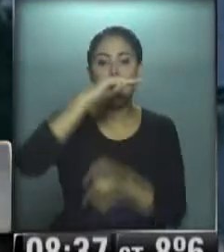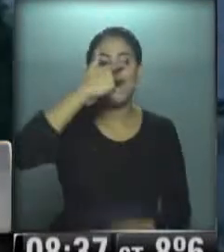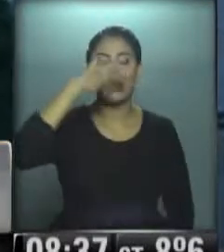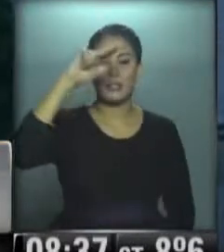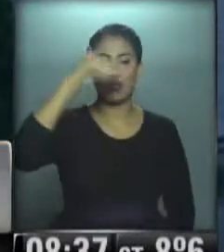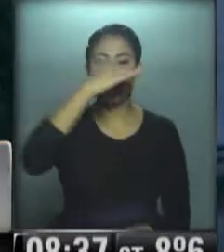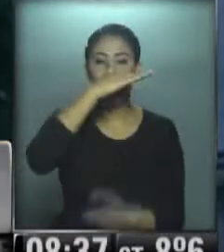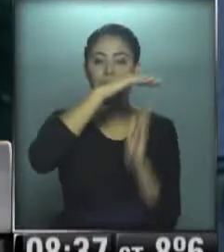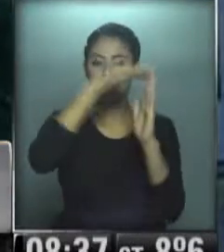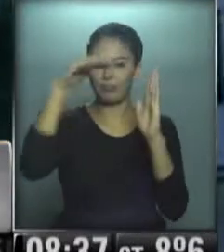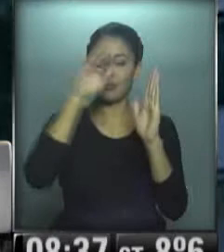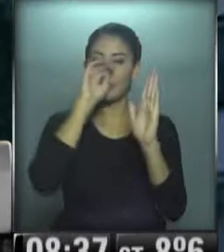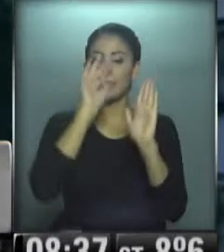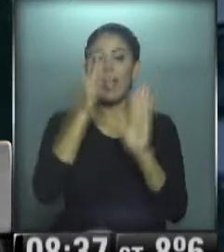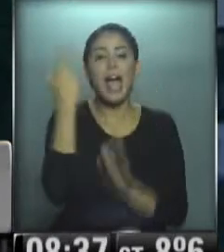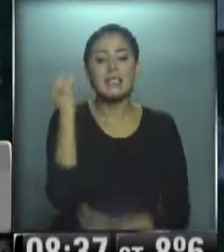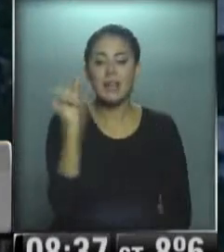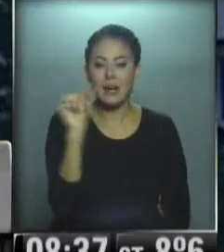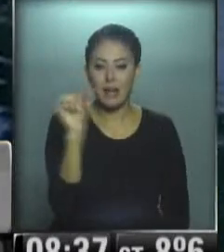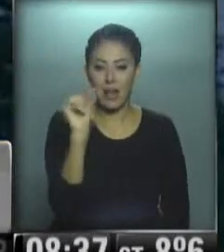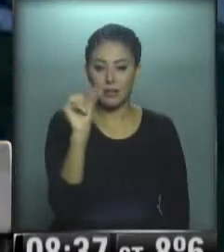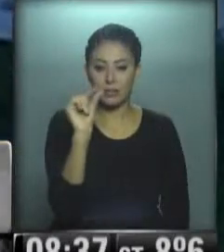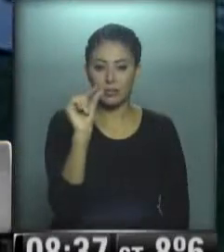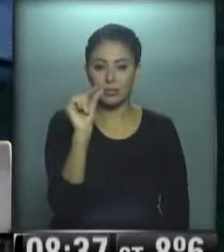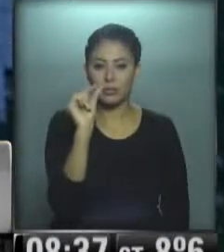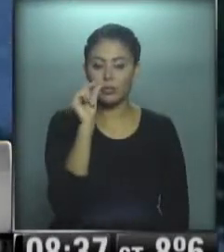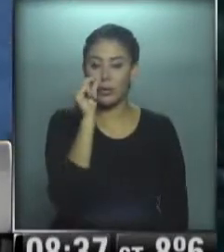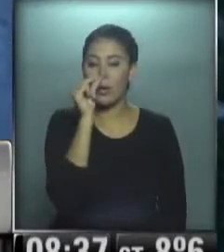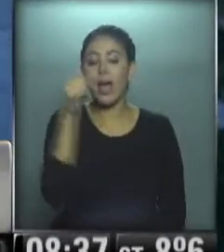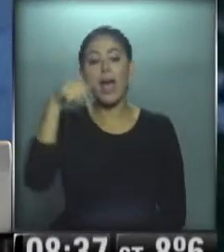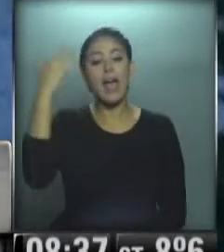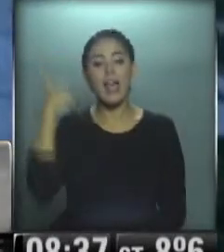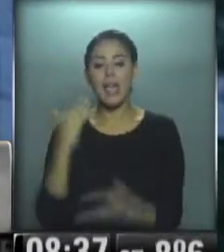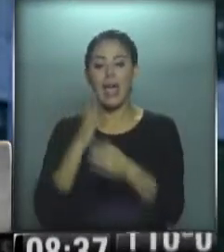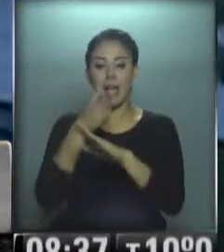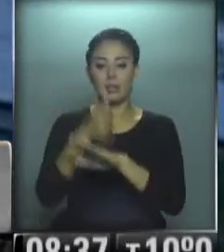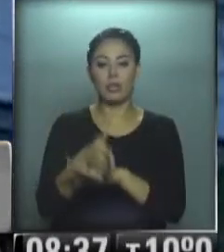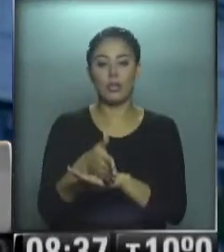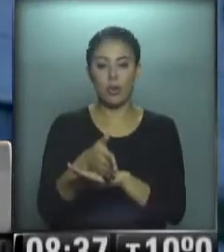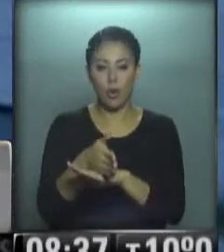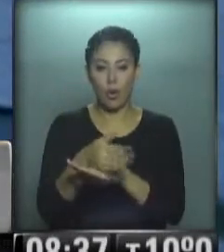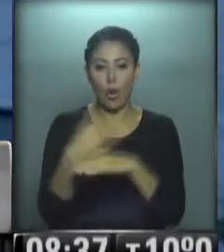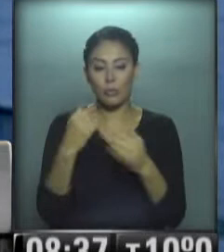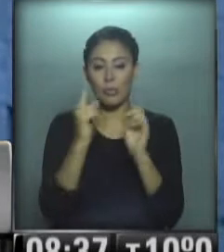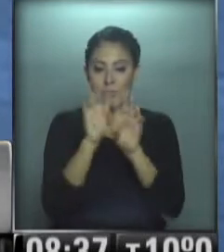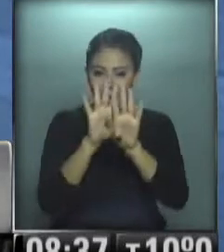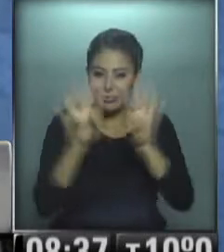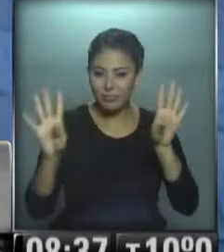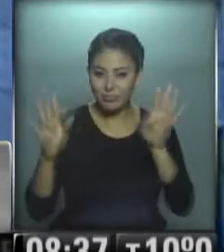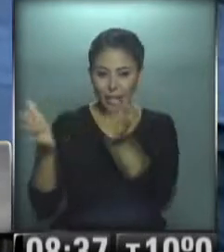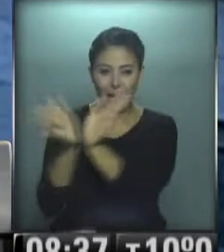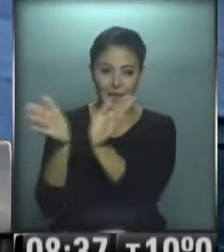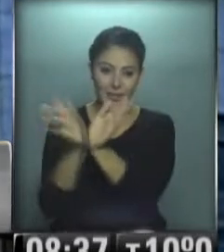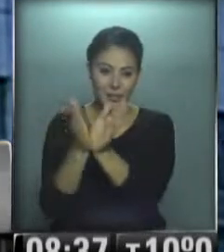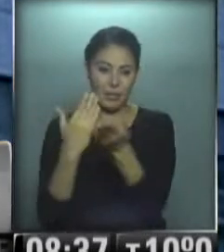federales hace minutos nada va nada más acaba de ingresar aquí por esto mismo vallado en las esquinas por